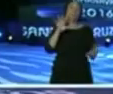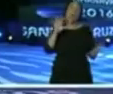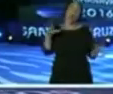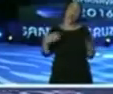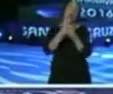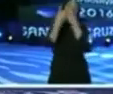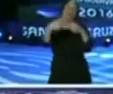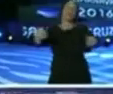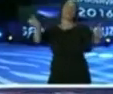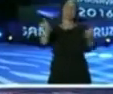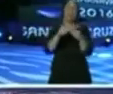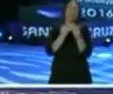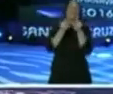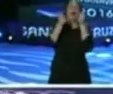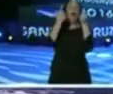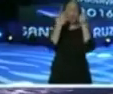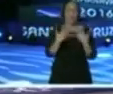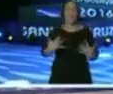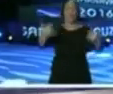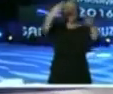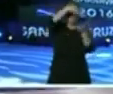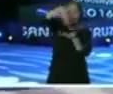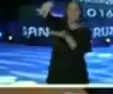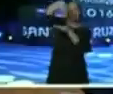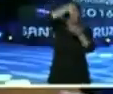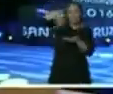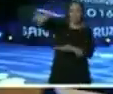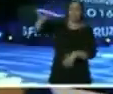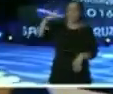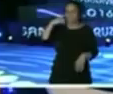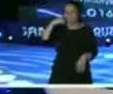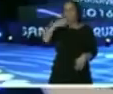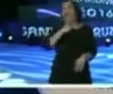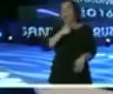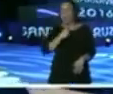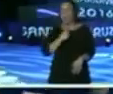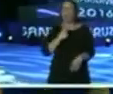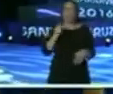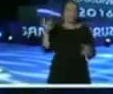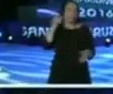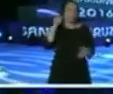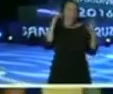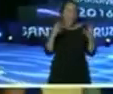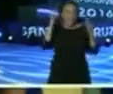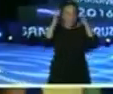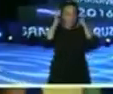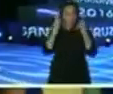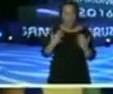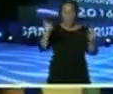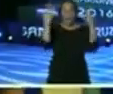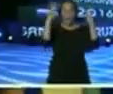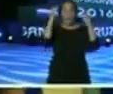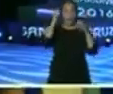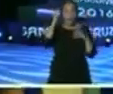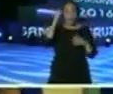gusta. Levantar el recinto, poner lo que quieren, escuchar sus aplausos. Pues venga,